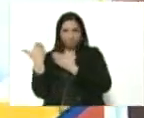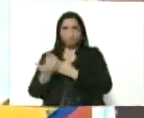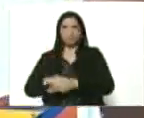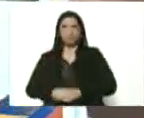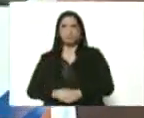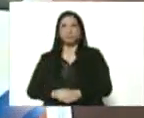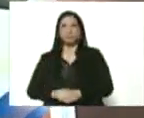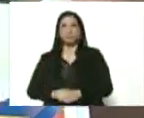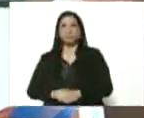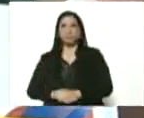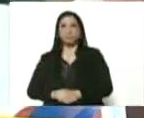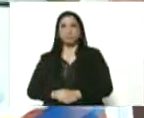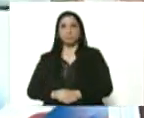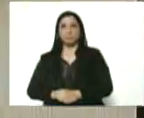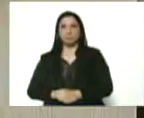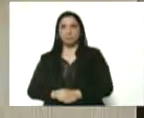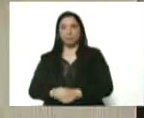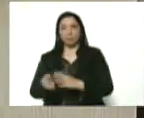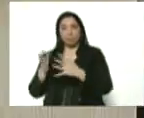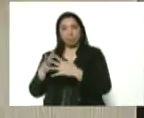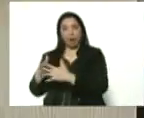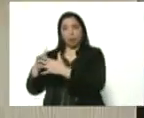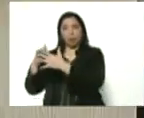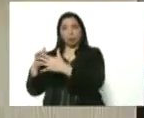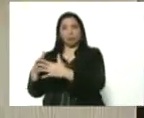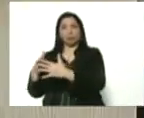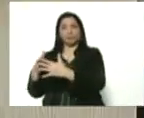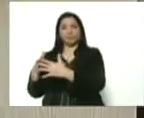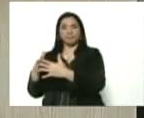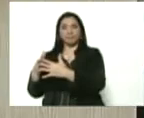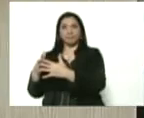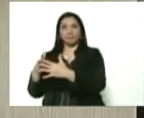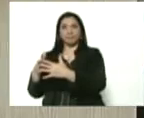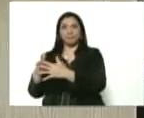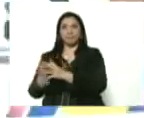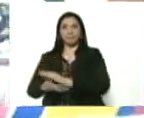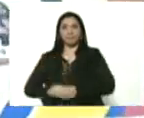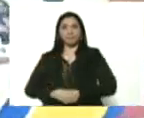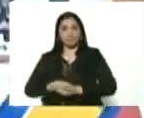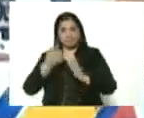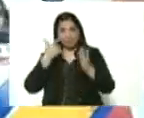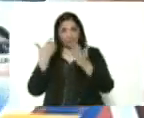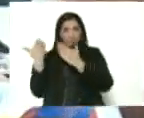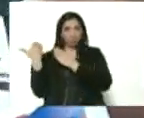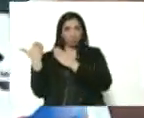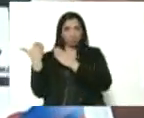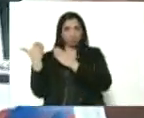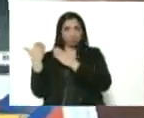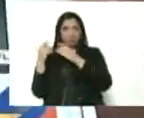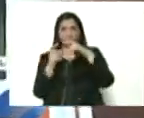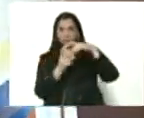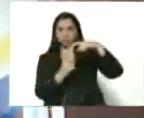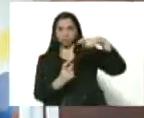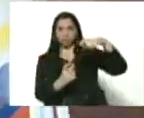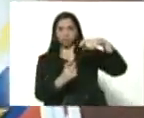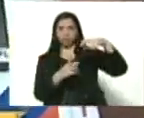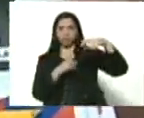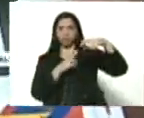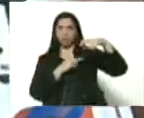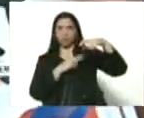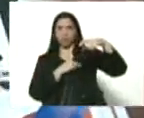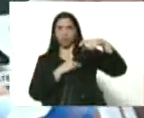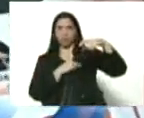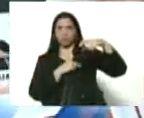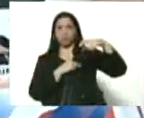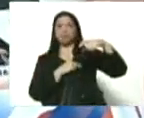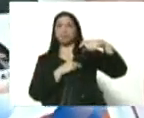de los Estados Unidos de Norteamérica. Aquí están los carnets y las licencias de